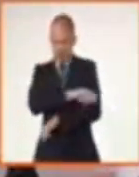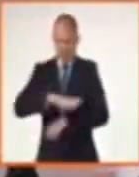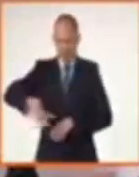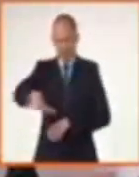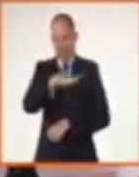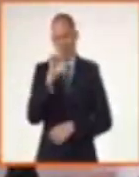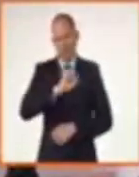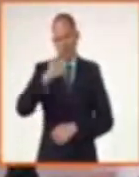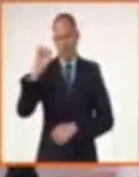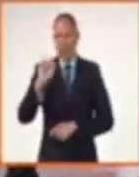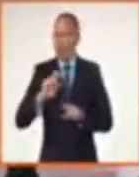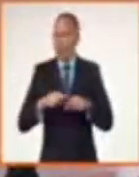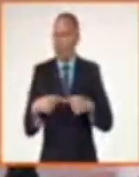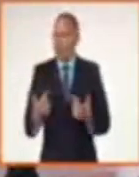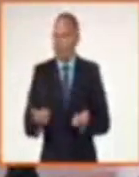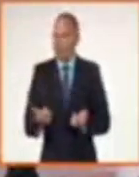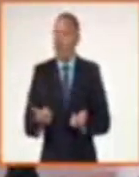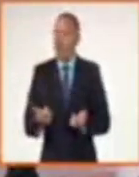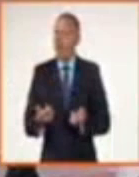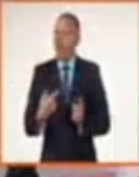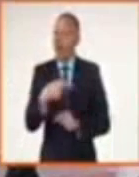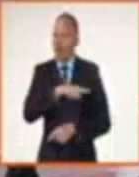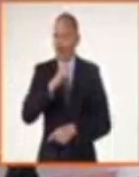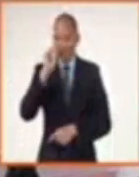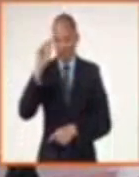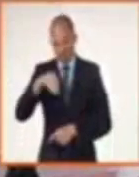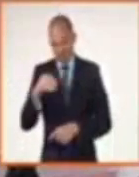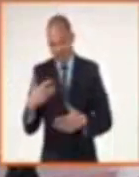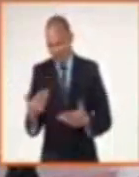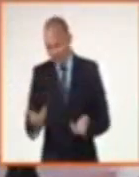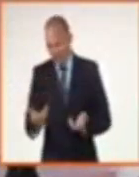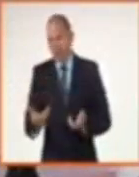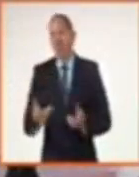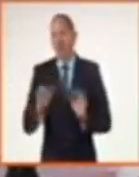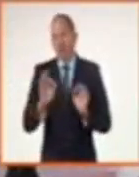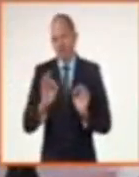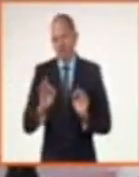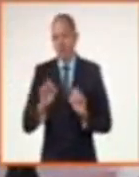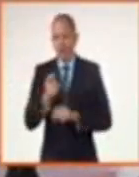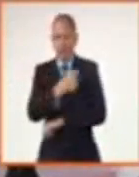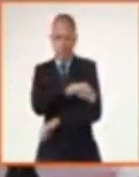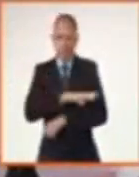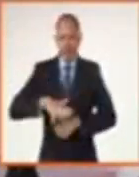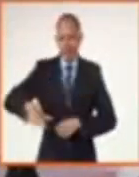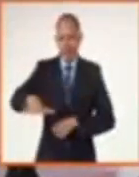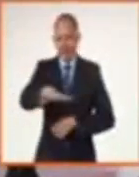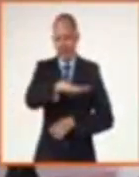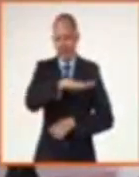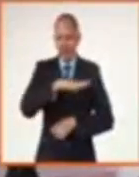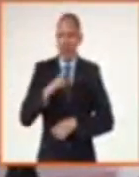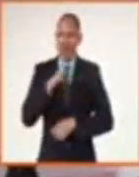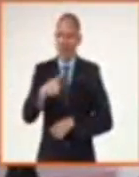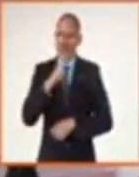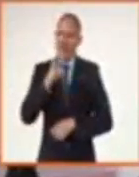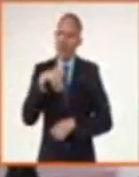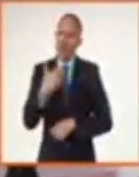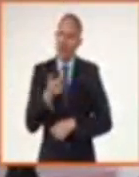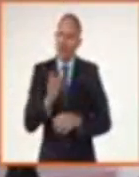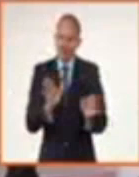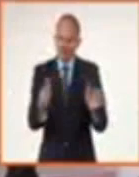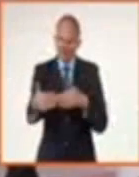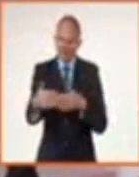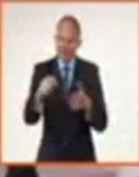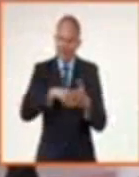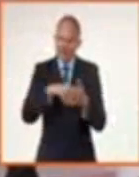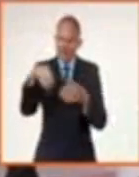marzo constituyeron una rotunda respuesta popular frente a quienes durante tantos años nos han